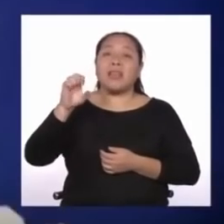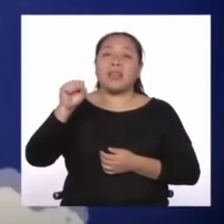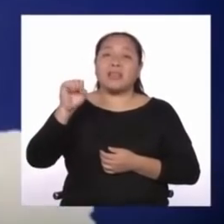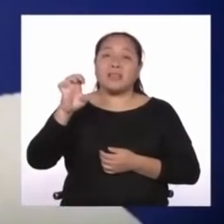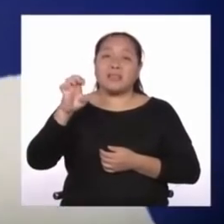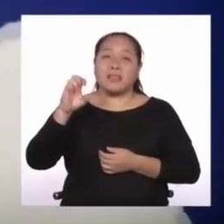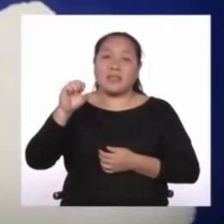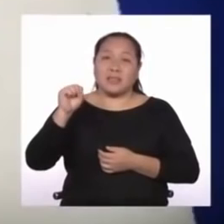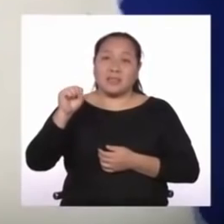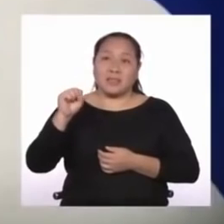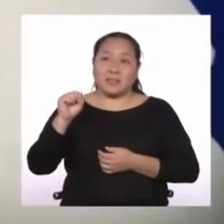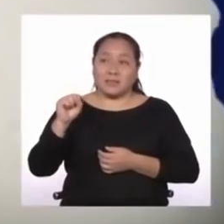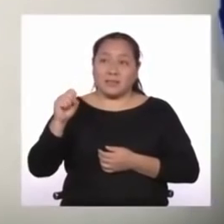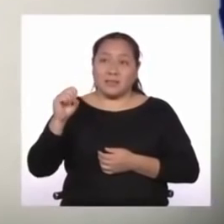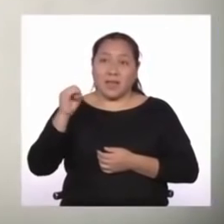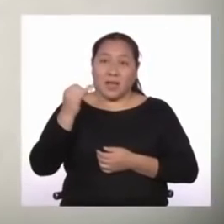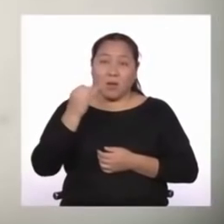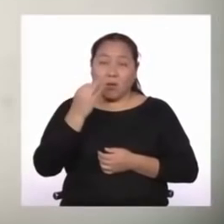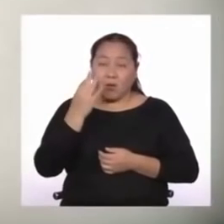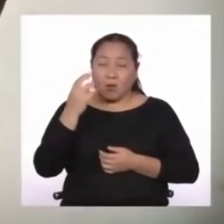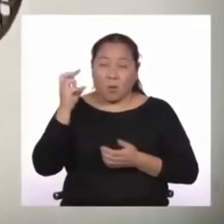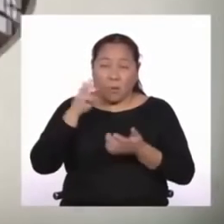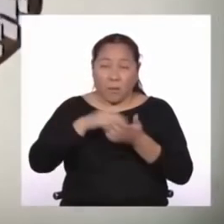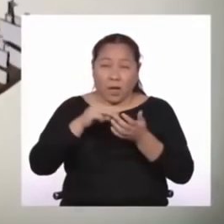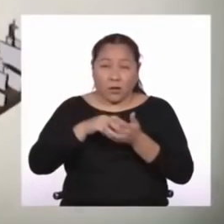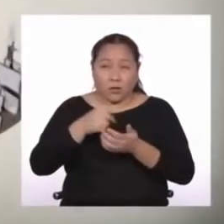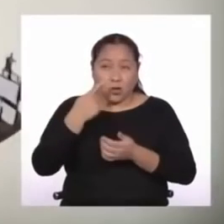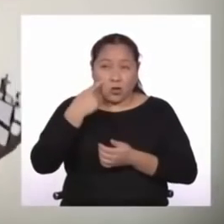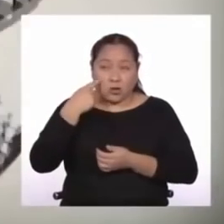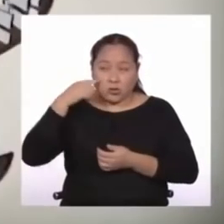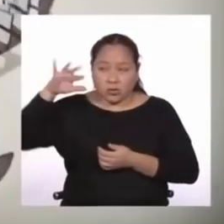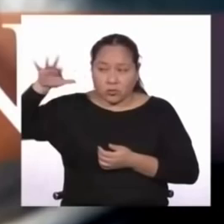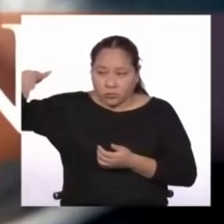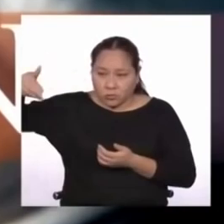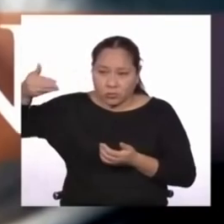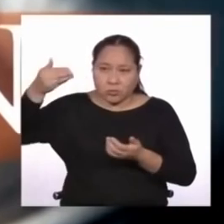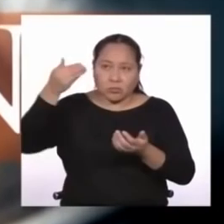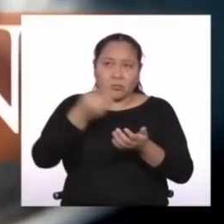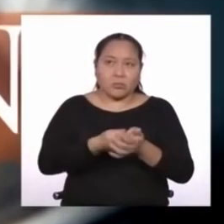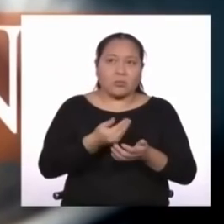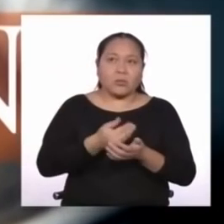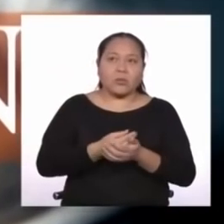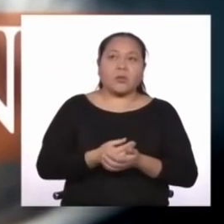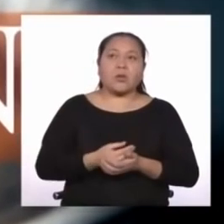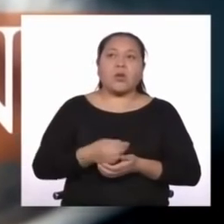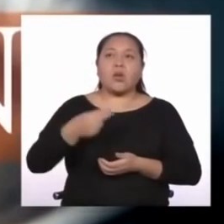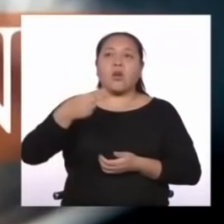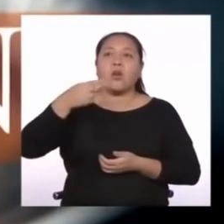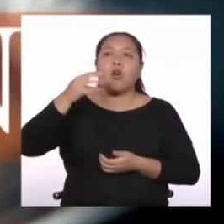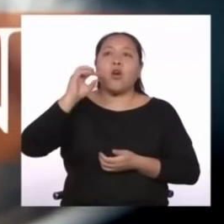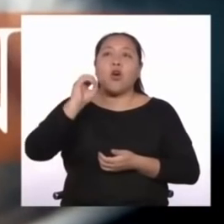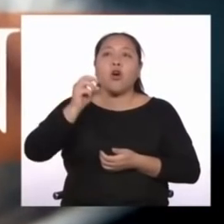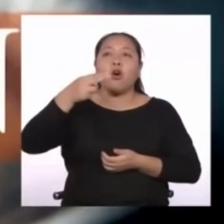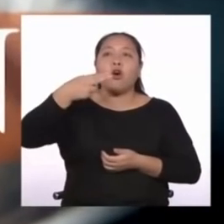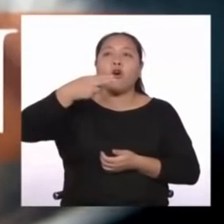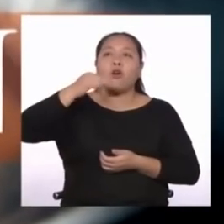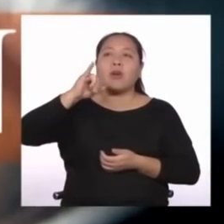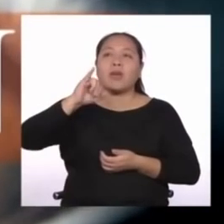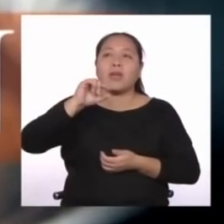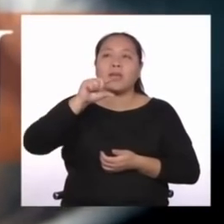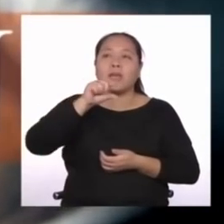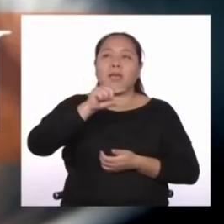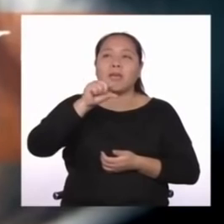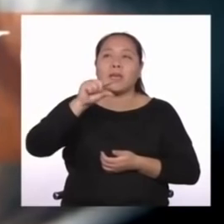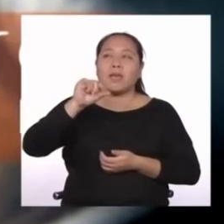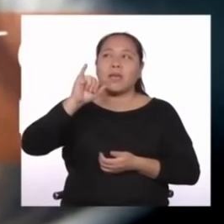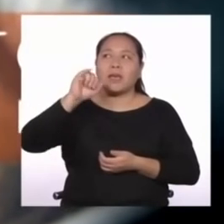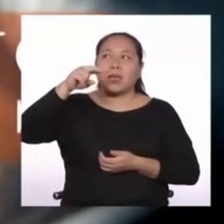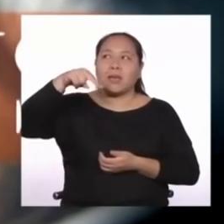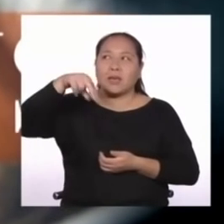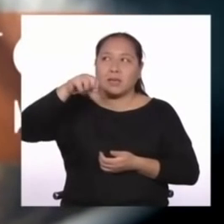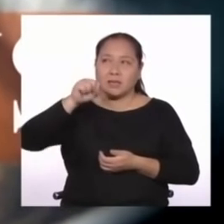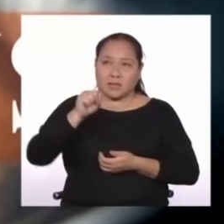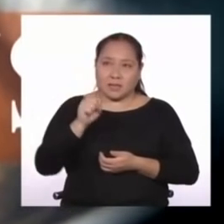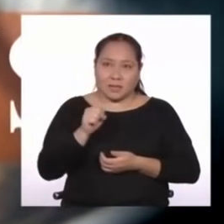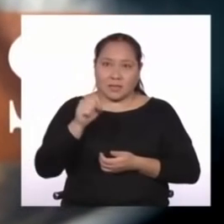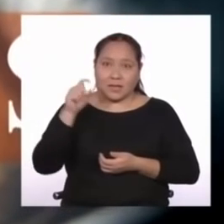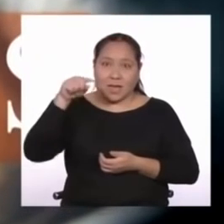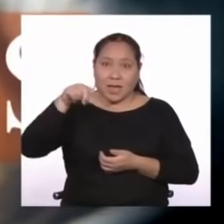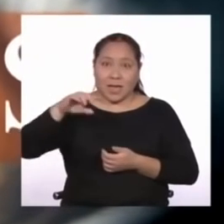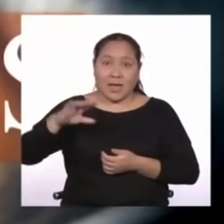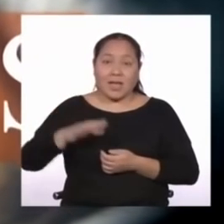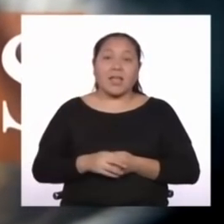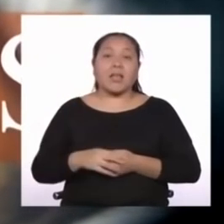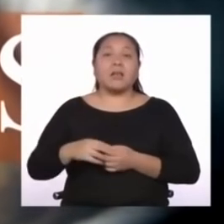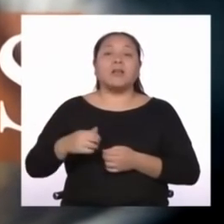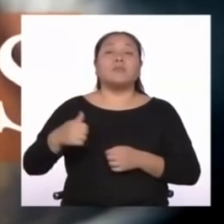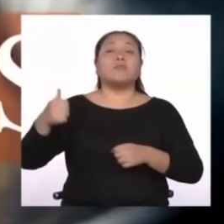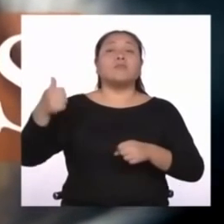Uno de los irlandeses más destacados que llegó al Perú fue Ambrosio O'Higgins, quien llegó a ser gobernador de